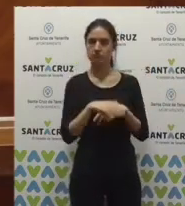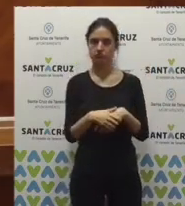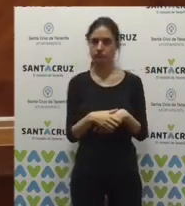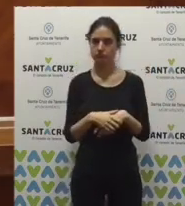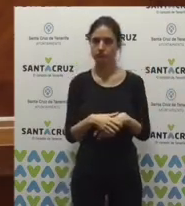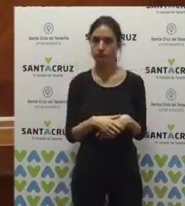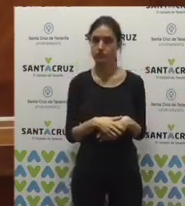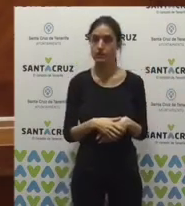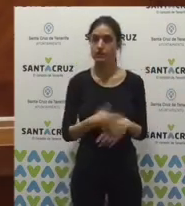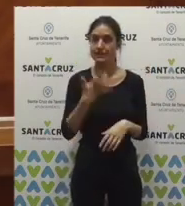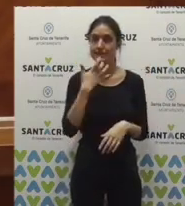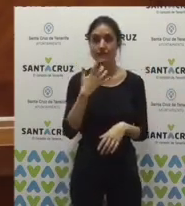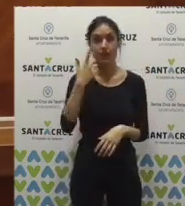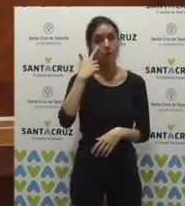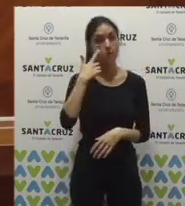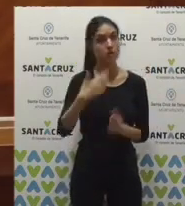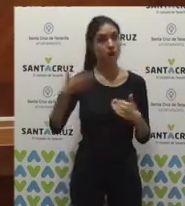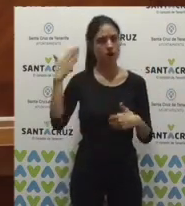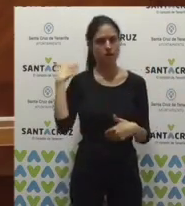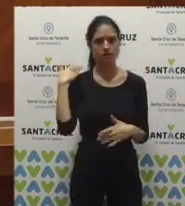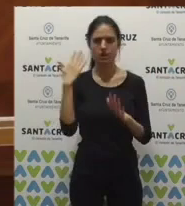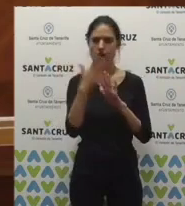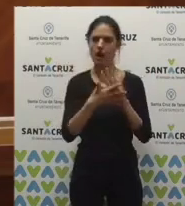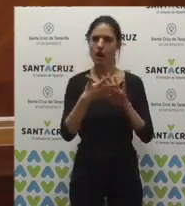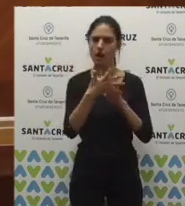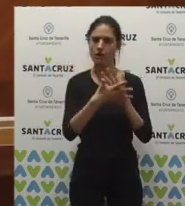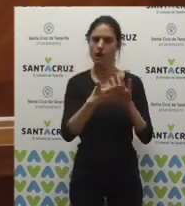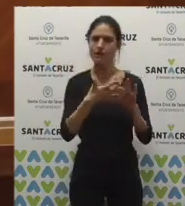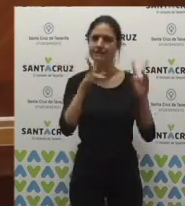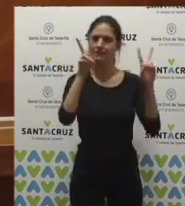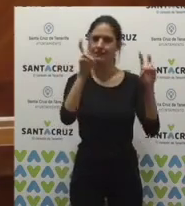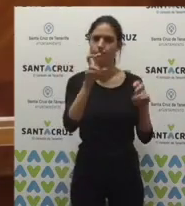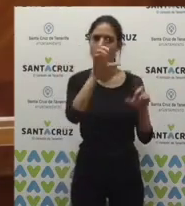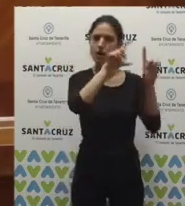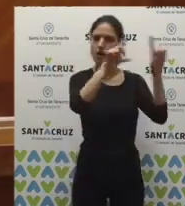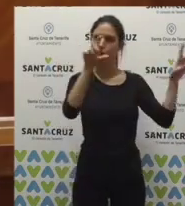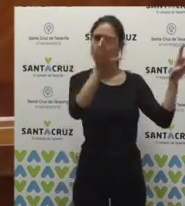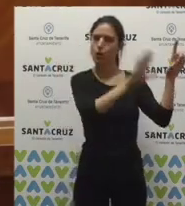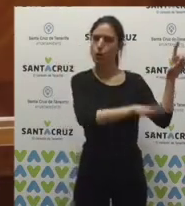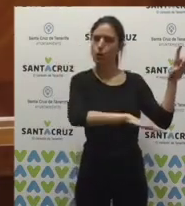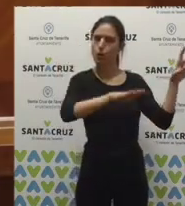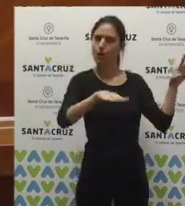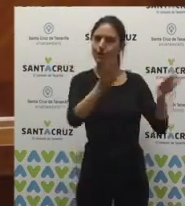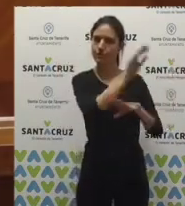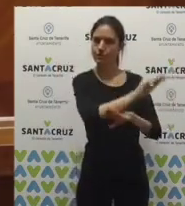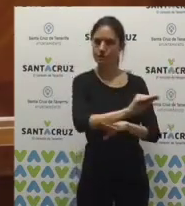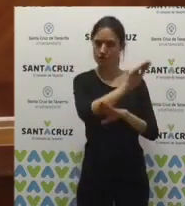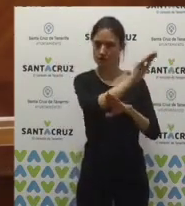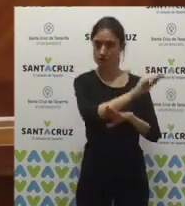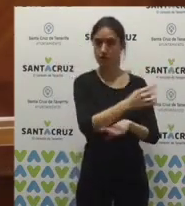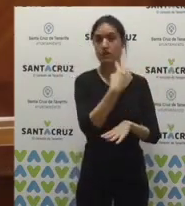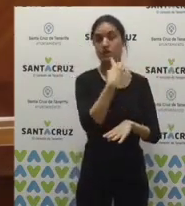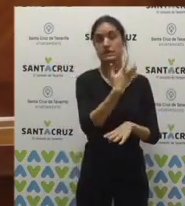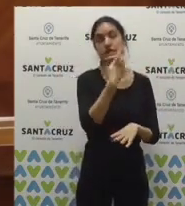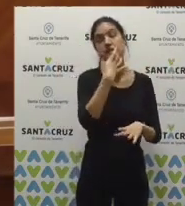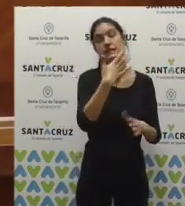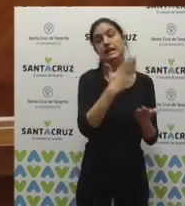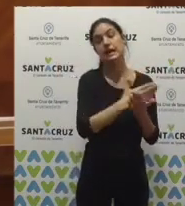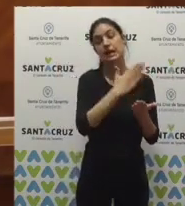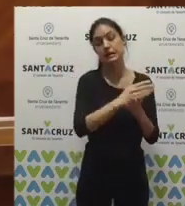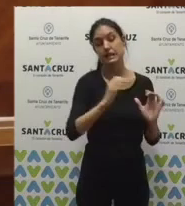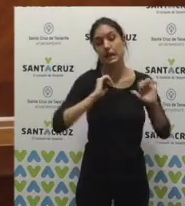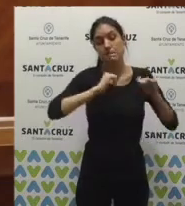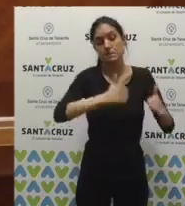hablaba esa ayuda para las guarderías infantiles comienza en el párrafo en el caso de renovarse en las clases que hablamos el curso